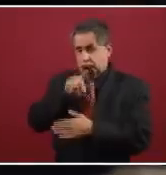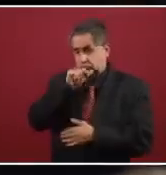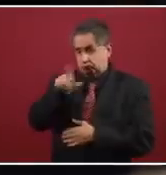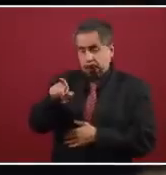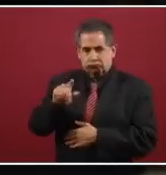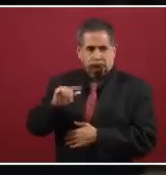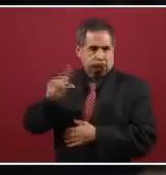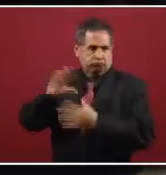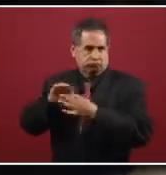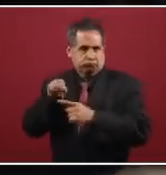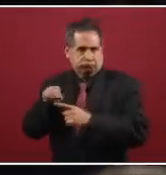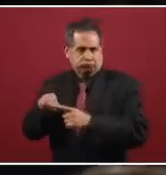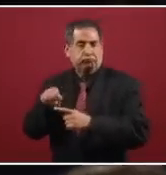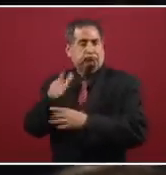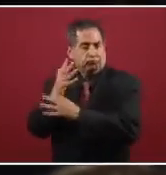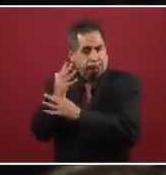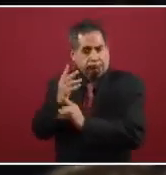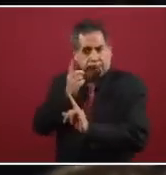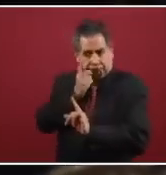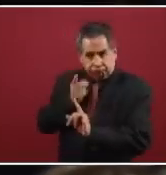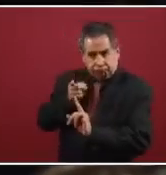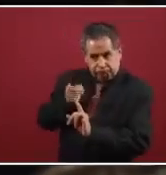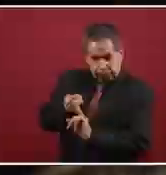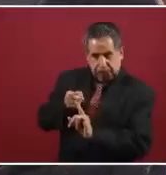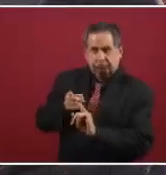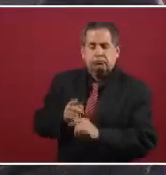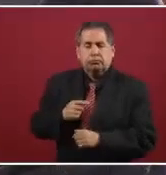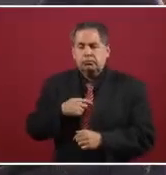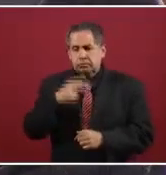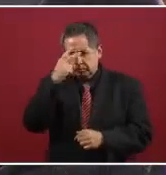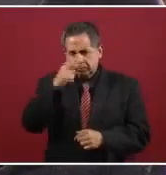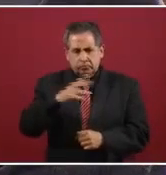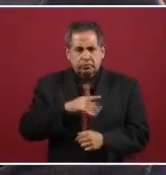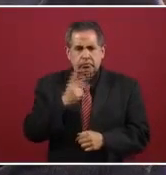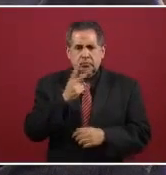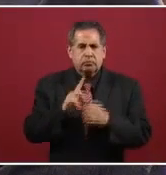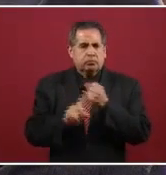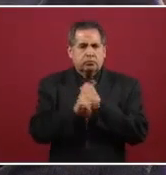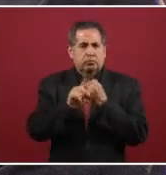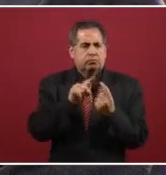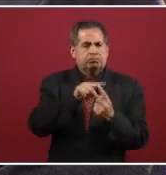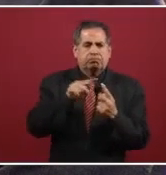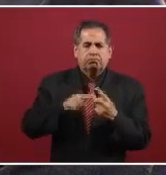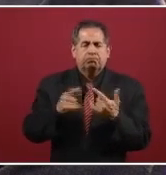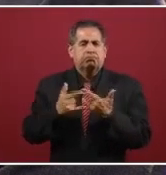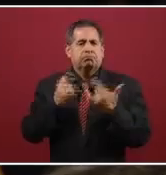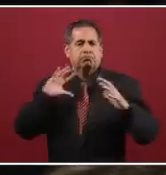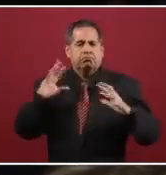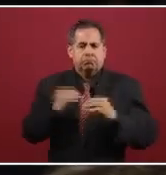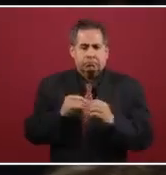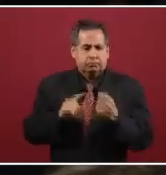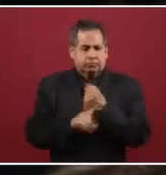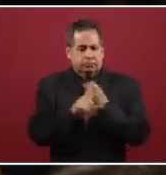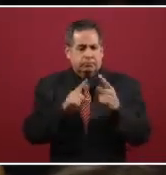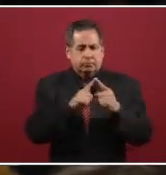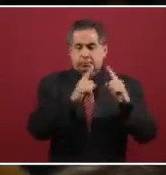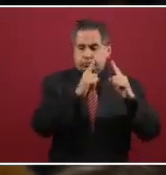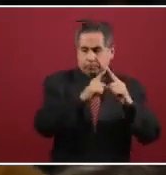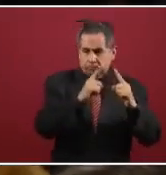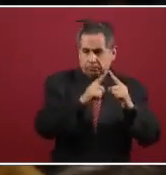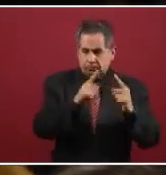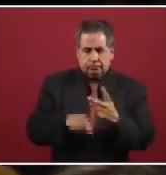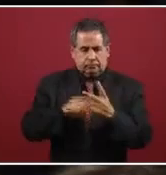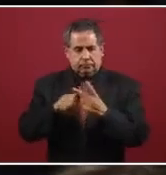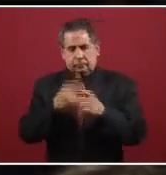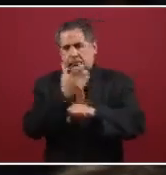de la lengua, señalaba que México tiene dos grandes problemas en su historia, la Iglesia y los Estados